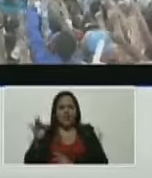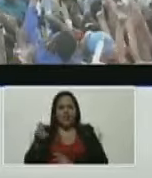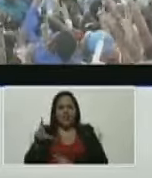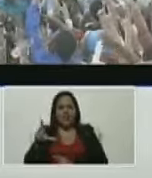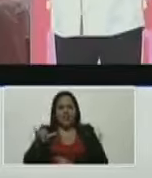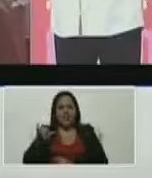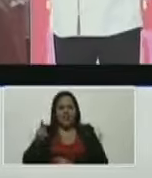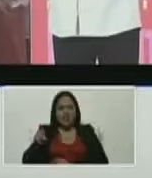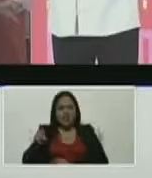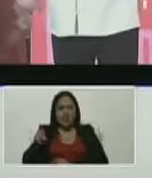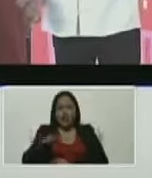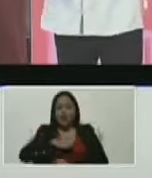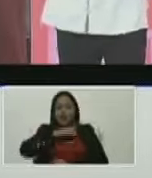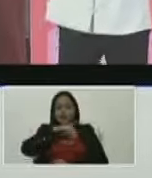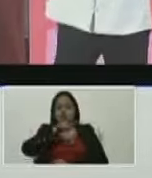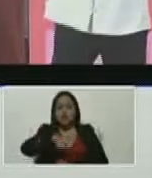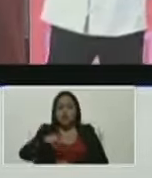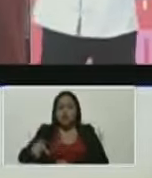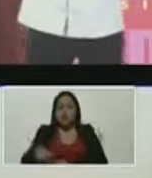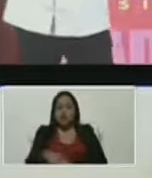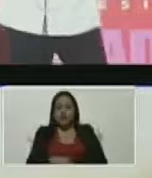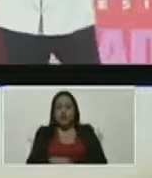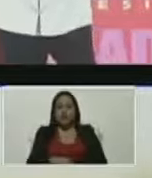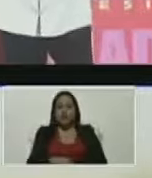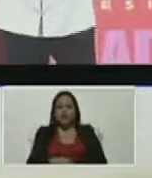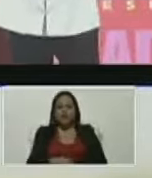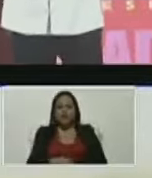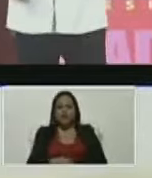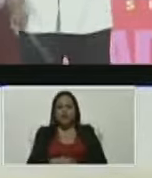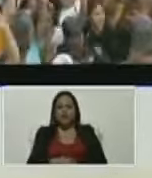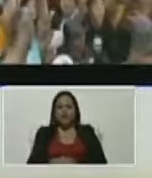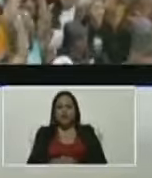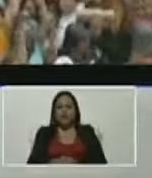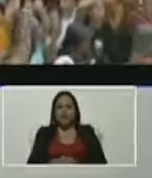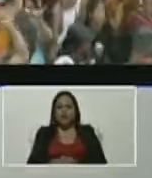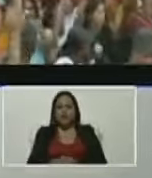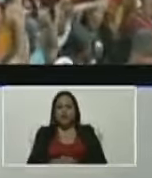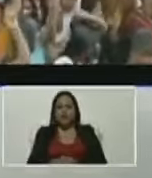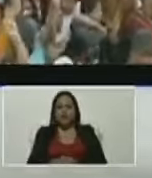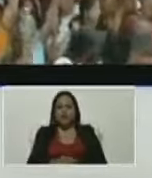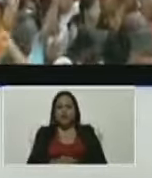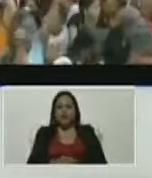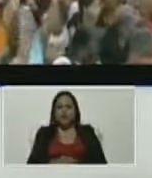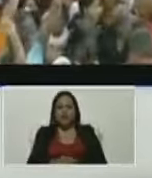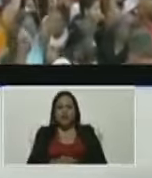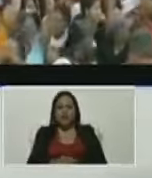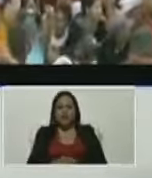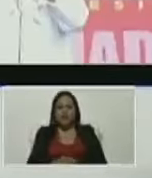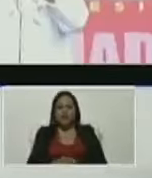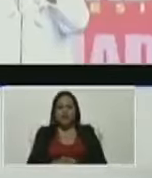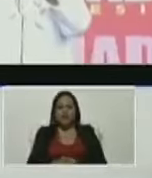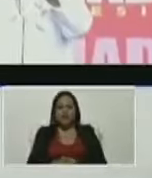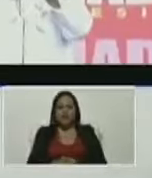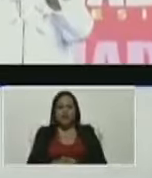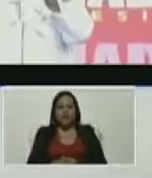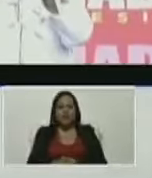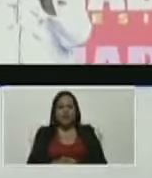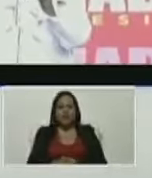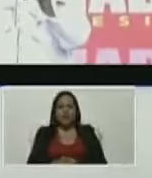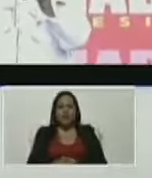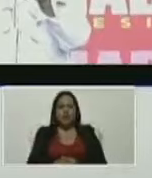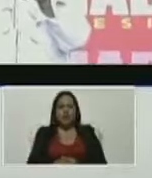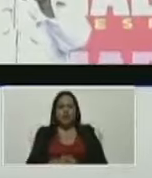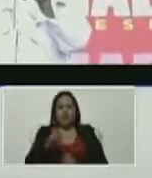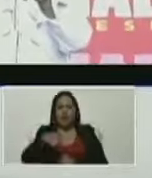desbordado. Eso estaba de punta a punta ahí. Pero además, por las calles de al lado y las carreteras y